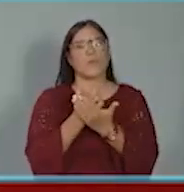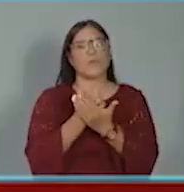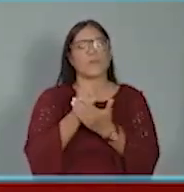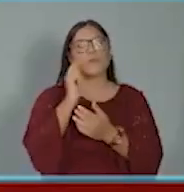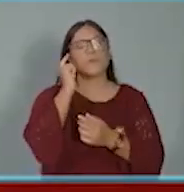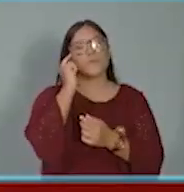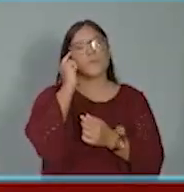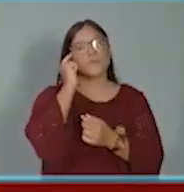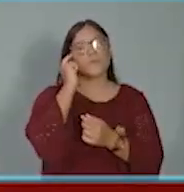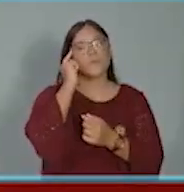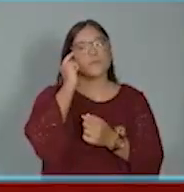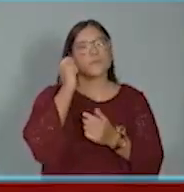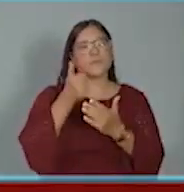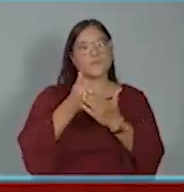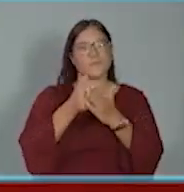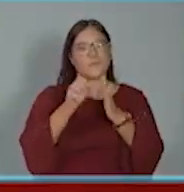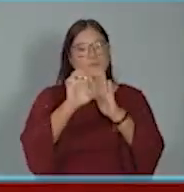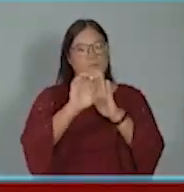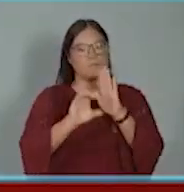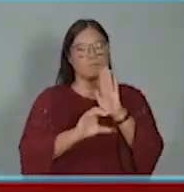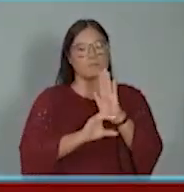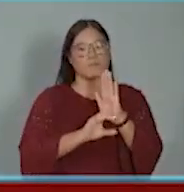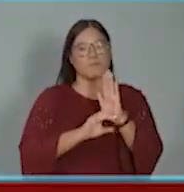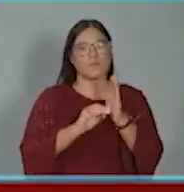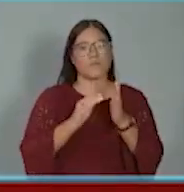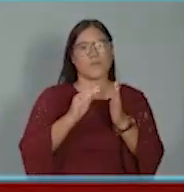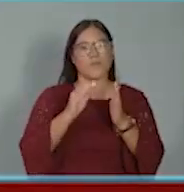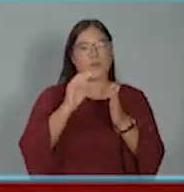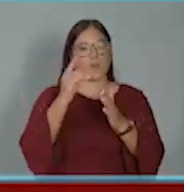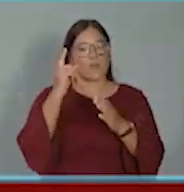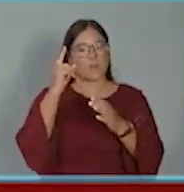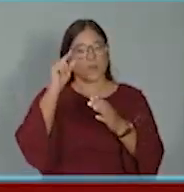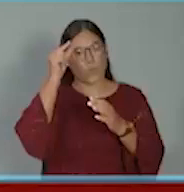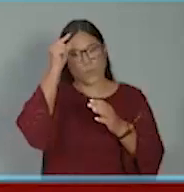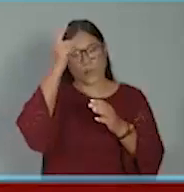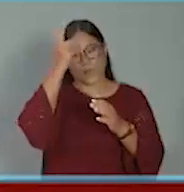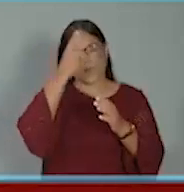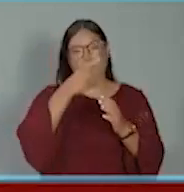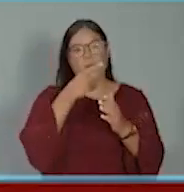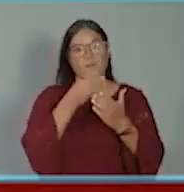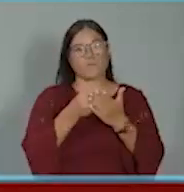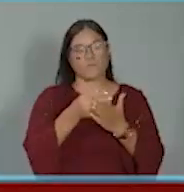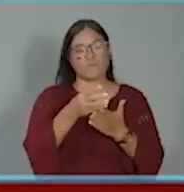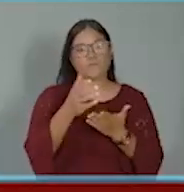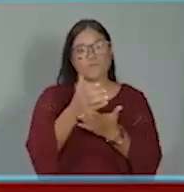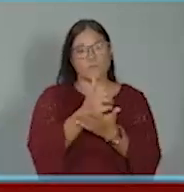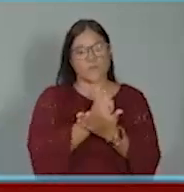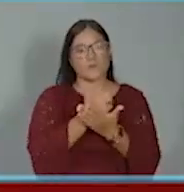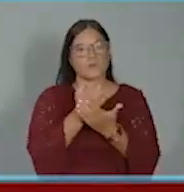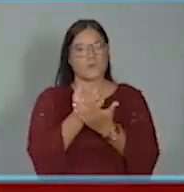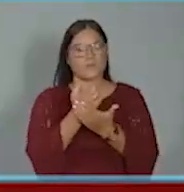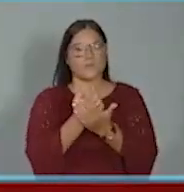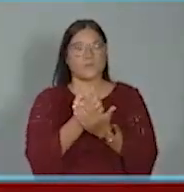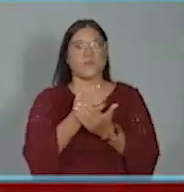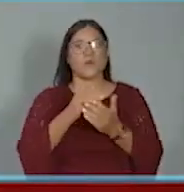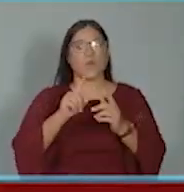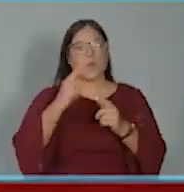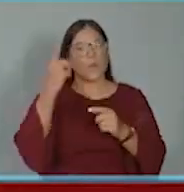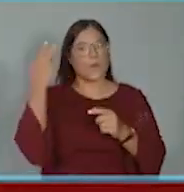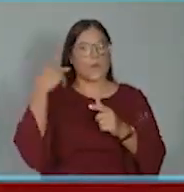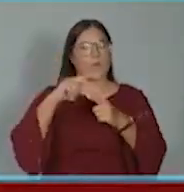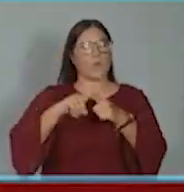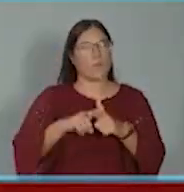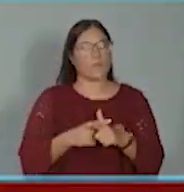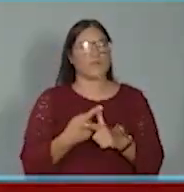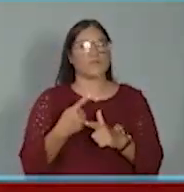y la realización del censo y garantizar los recursos como lo hizo el estado dominicano en continuidad a un proceso que había comenzado el gobierno